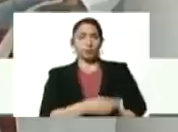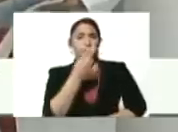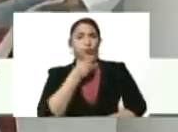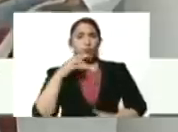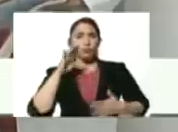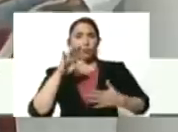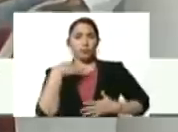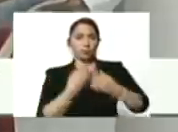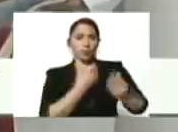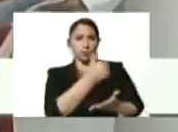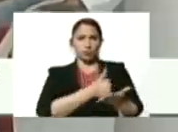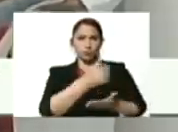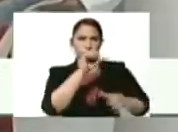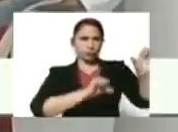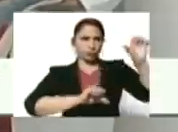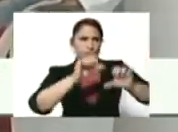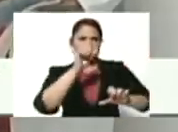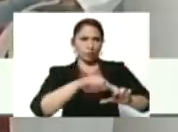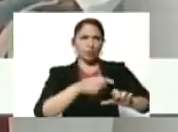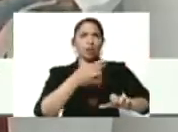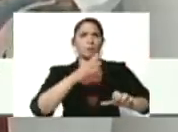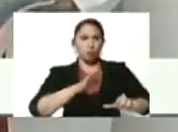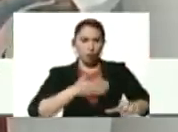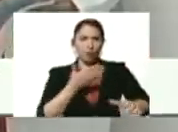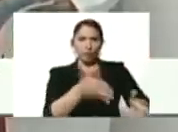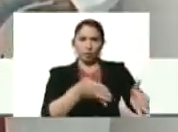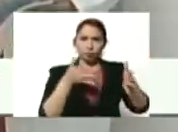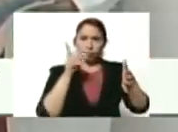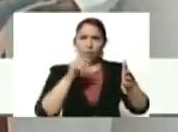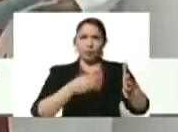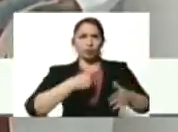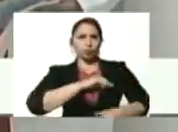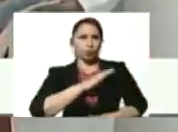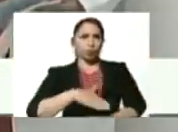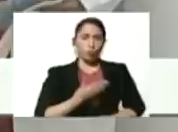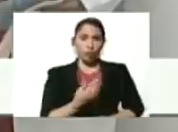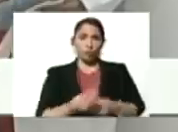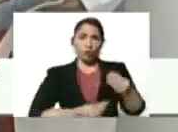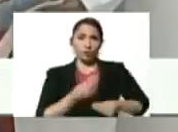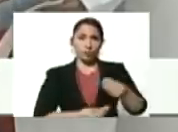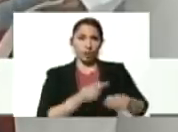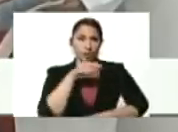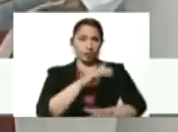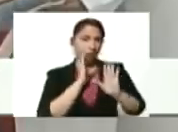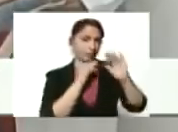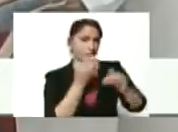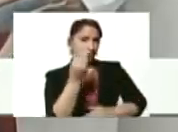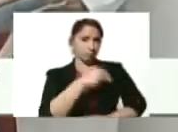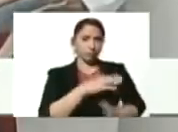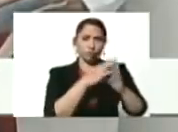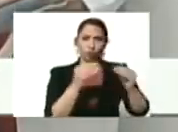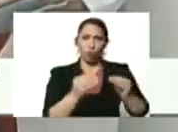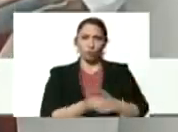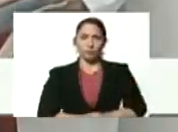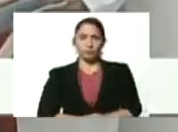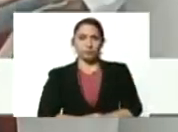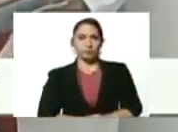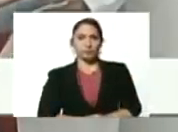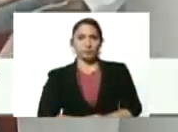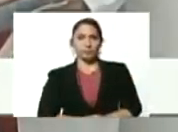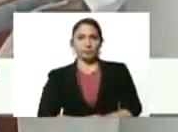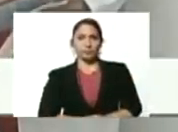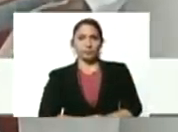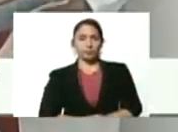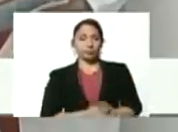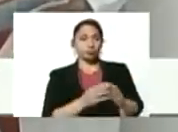el laboratorio que con las ganancias que se pudiesen obtener, podamos nosotros desde este punto y círculo atender toda la isla Chamarreta y poder